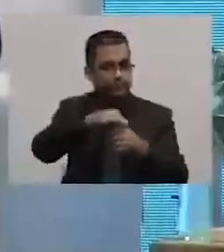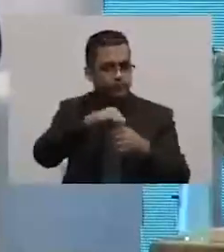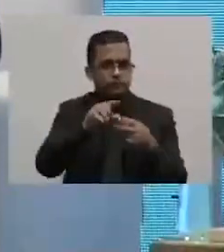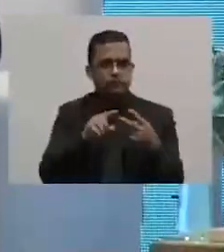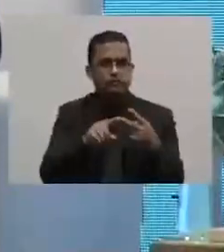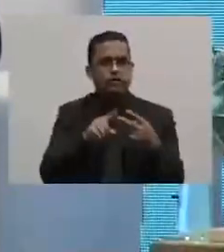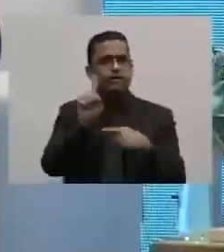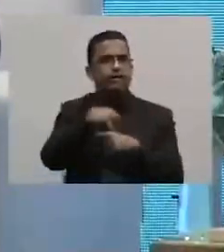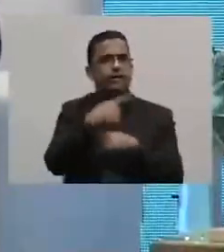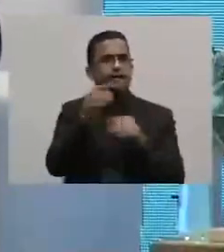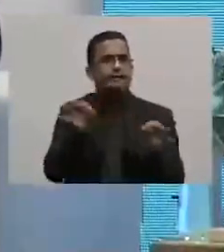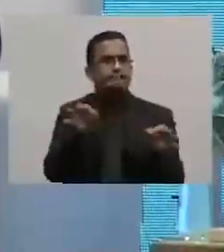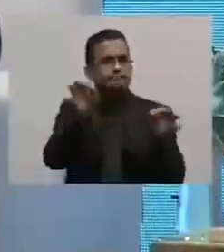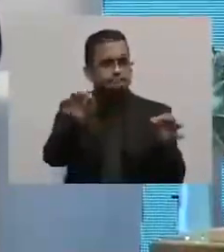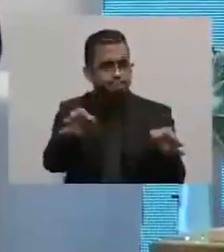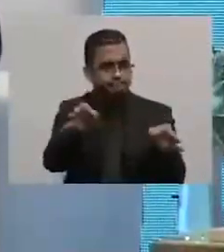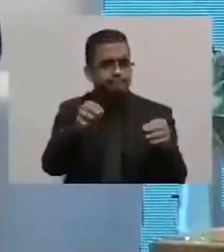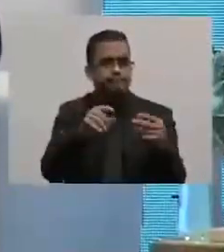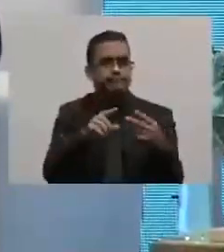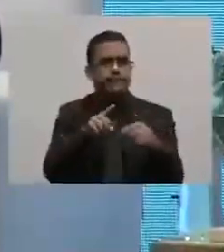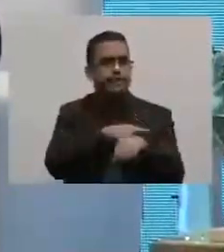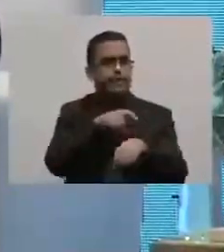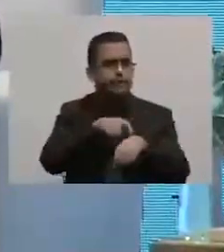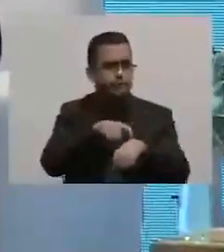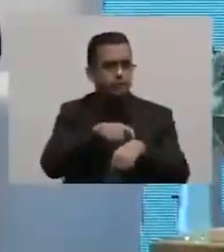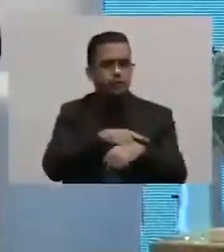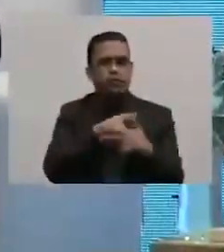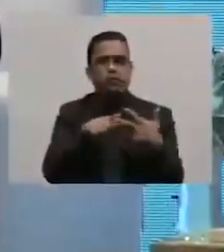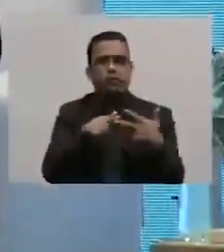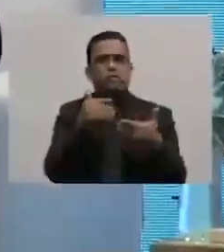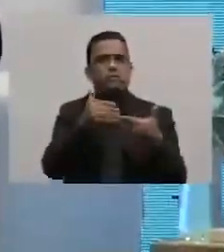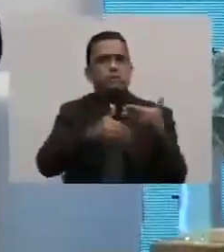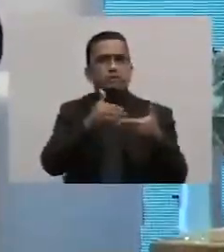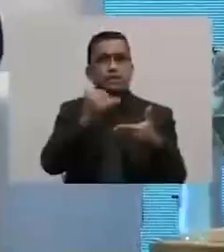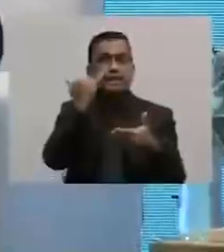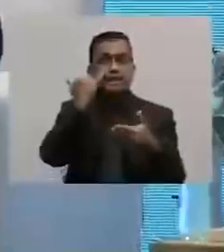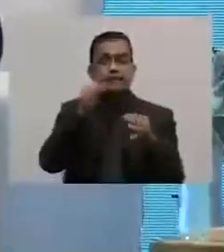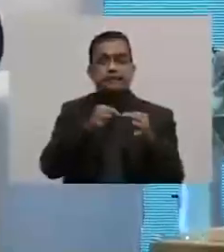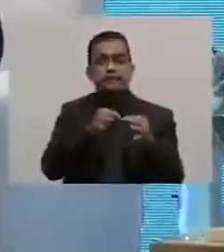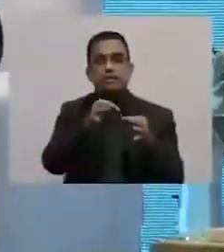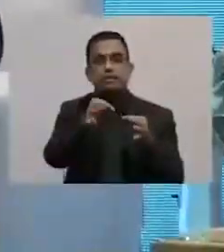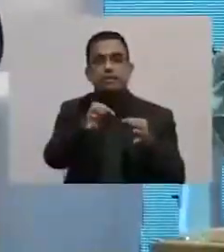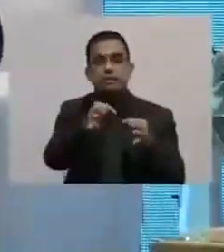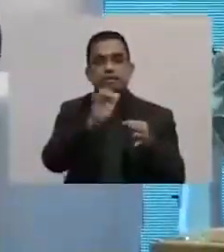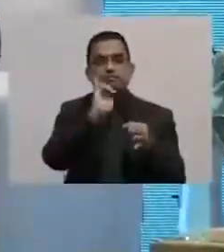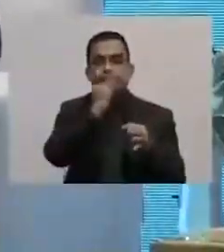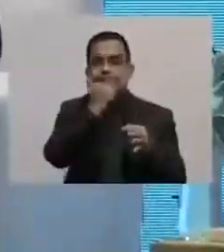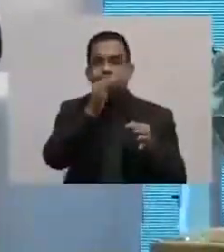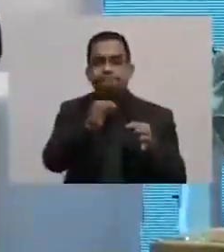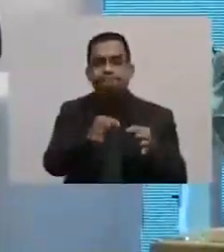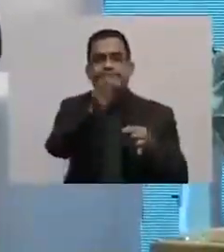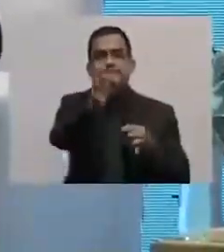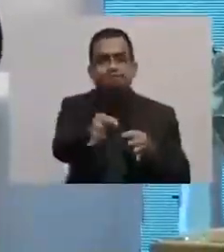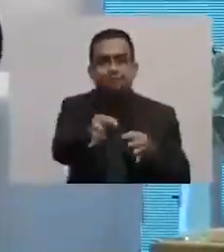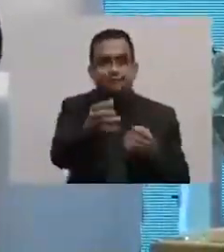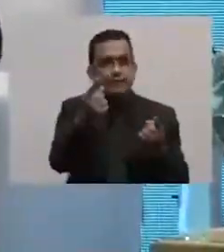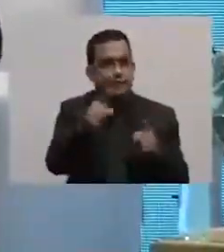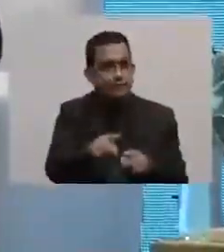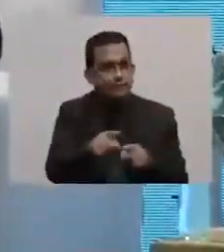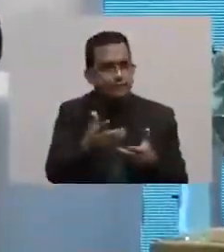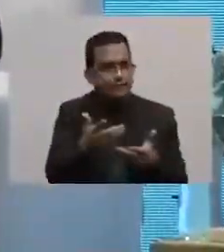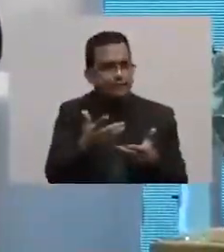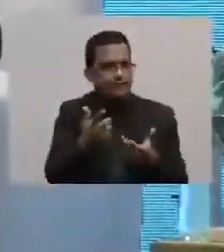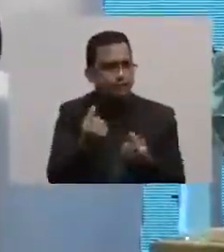esas elecciones, en qué plazo sustituirlas, o cómo proceder si ese plazo se pasa del vencimiento de las